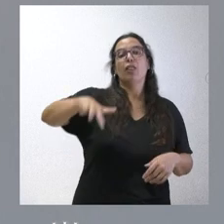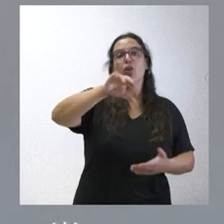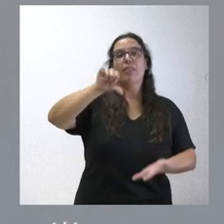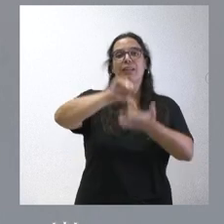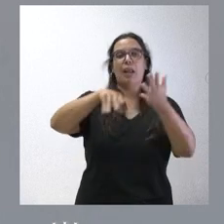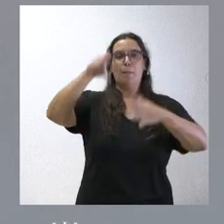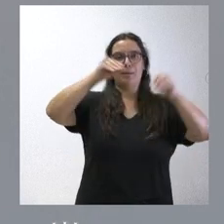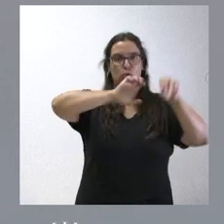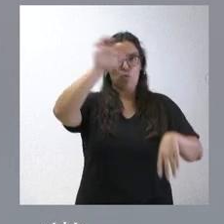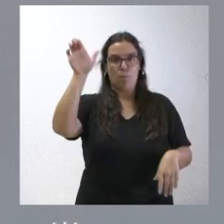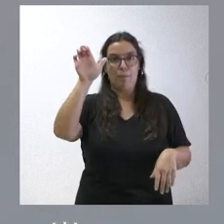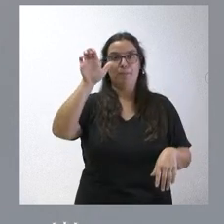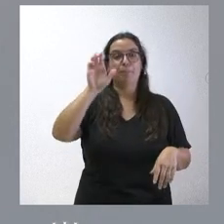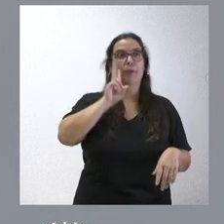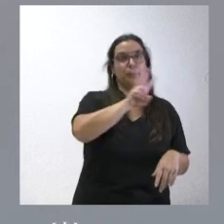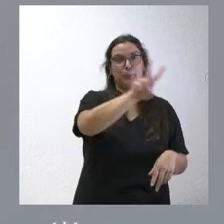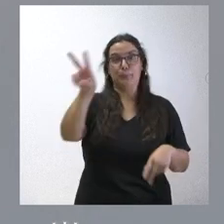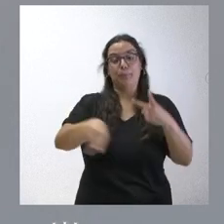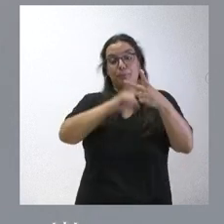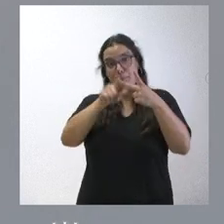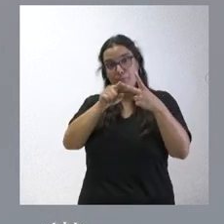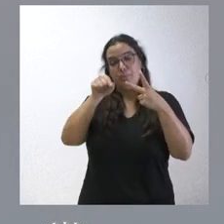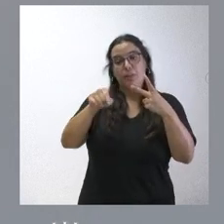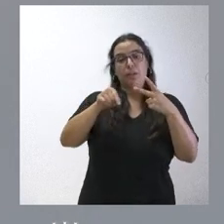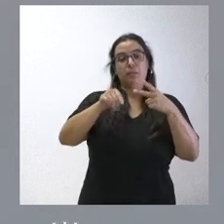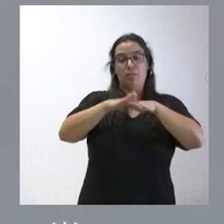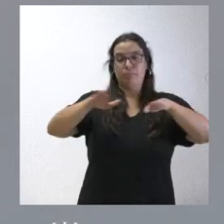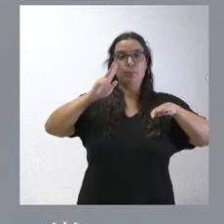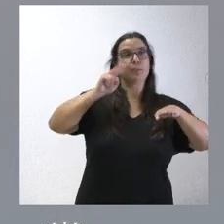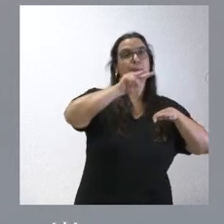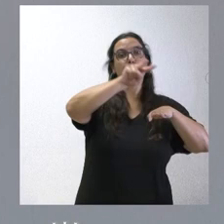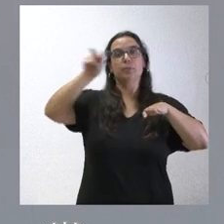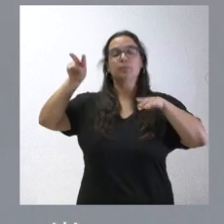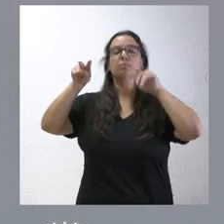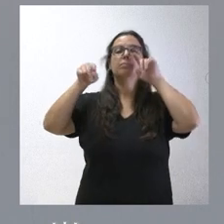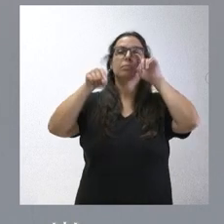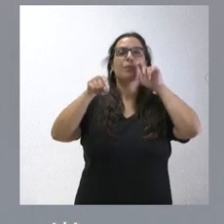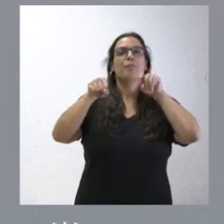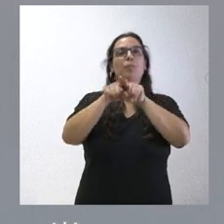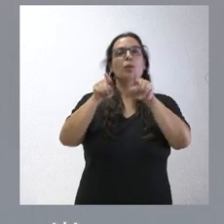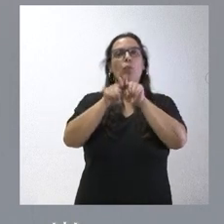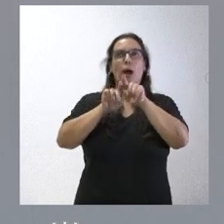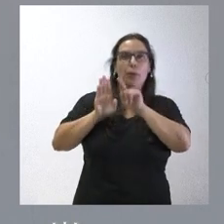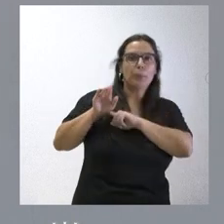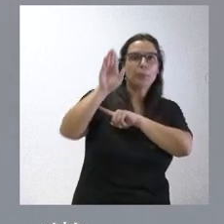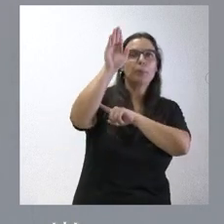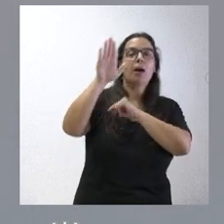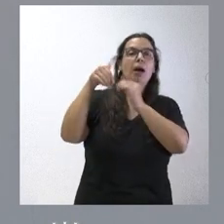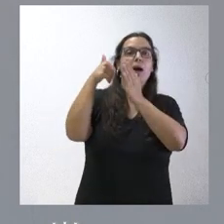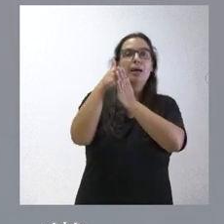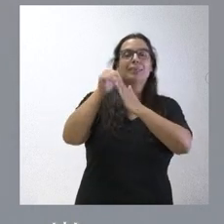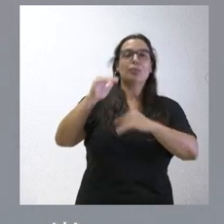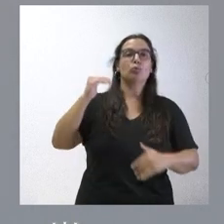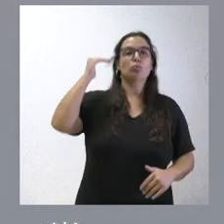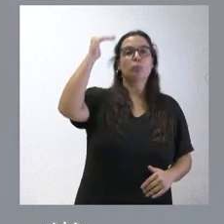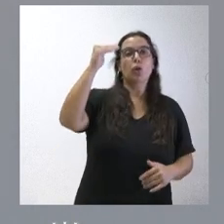picos de Europa Mientras que el otro el mirador de riega del Hoyo se concibe como una plataforma ascendente que sube hacia la parte superior